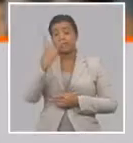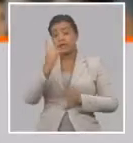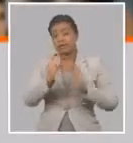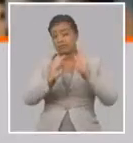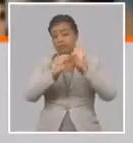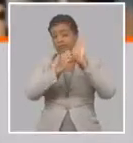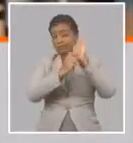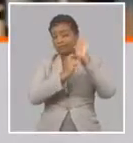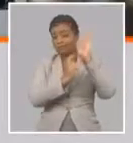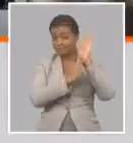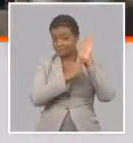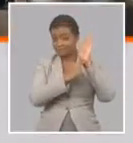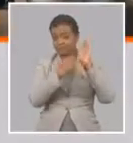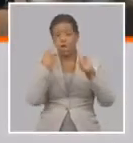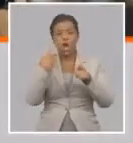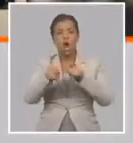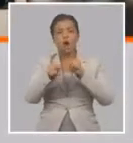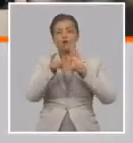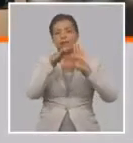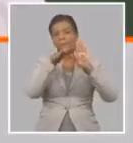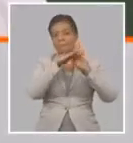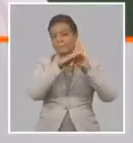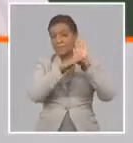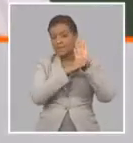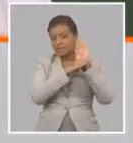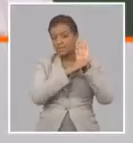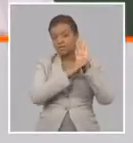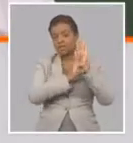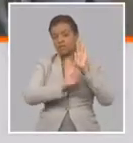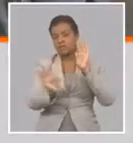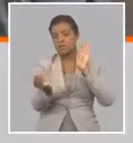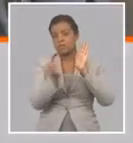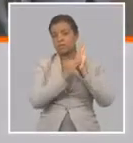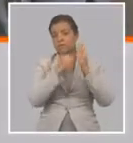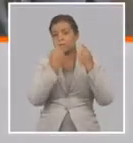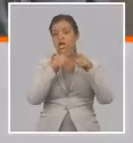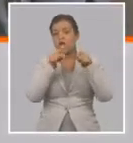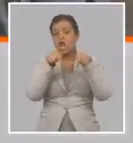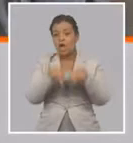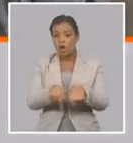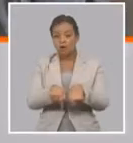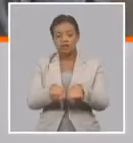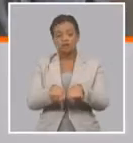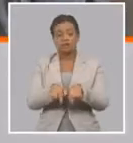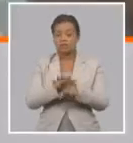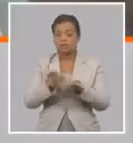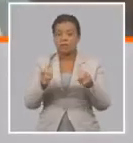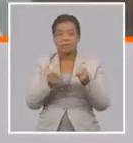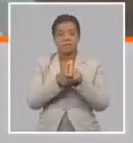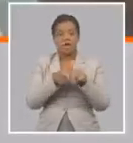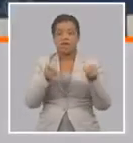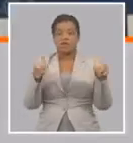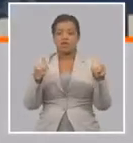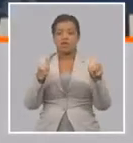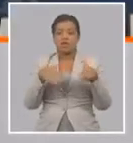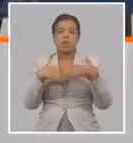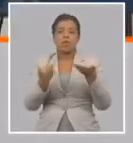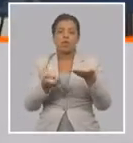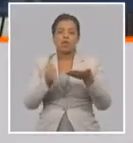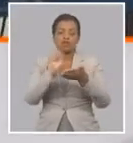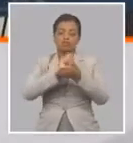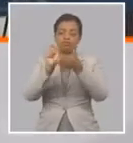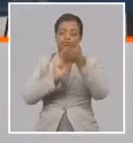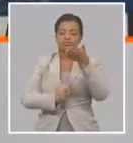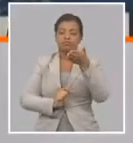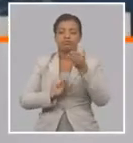medida que ya estaba implementada pero que hoy se hace extensiva a todos los viajes internacional que es el llenado de la declaración